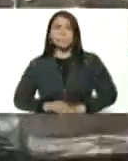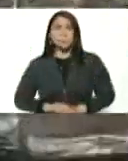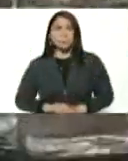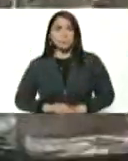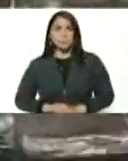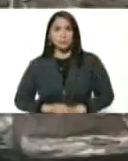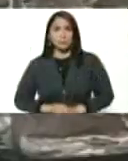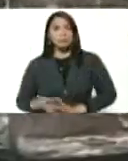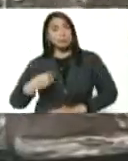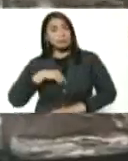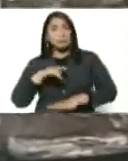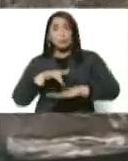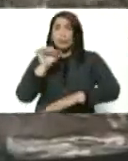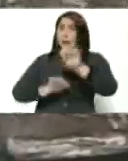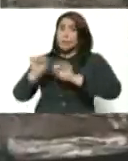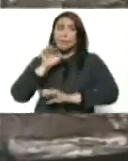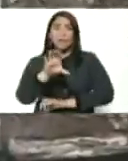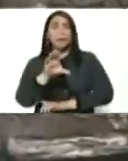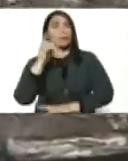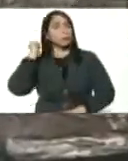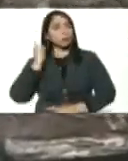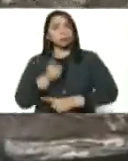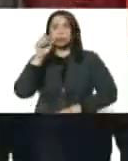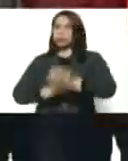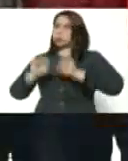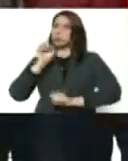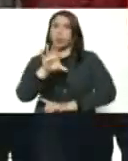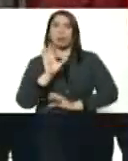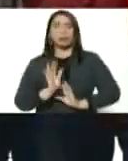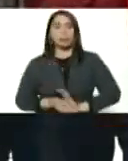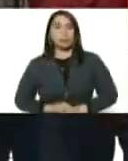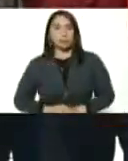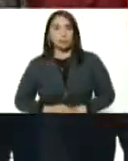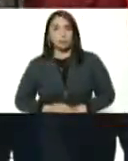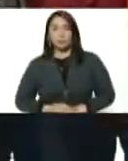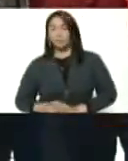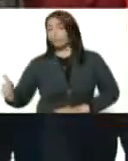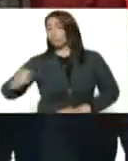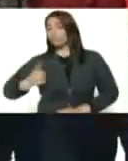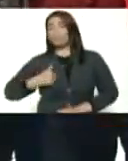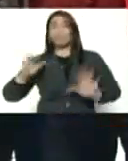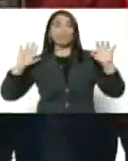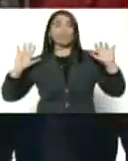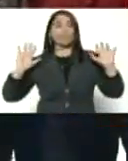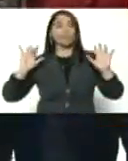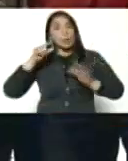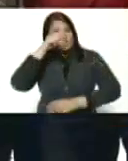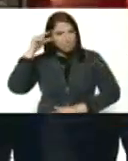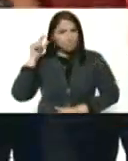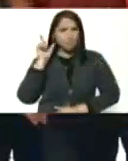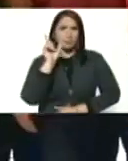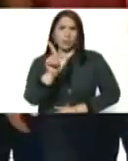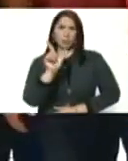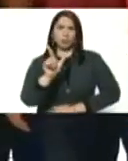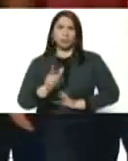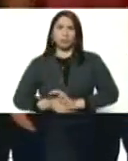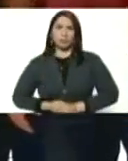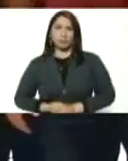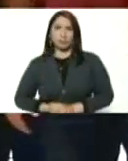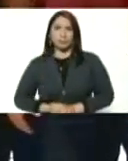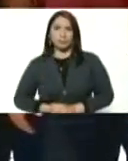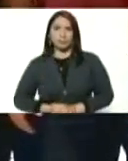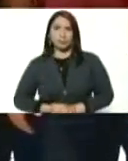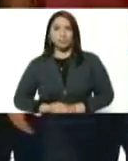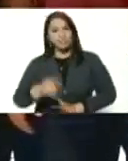Si nos toca defender la patria, defenderemos la patria en el terreno que sea. Ese es el Partido Socialista Unido de Venezuela,